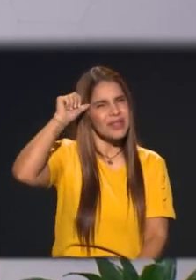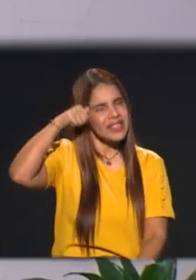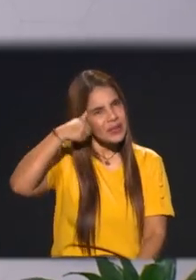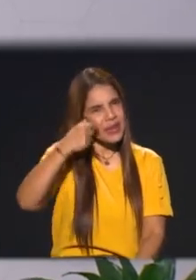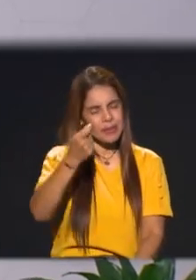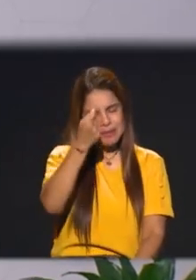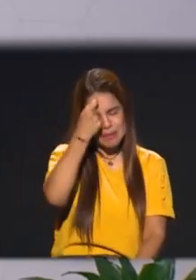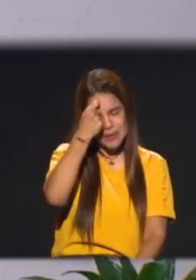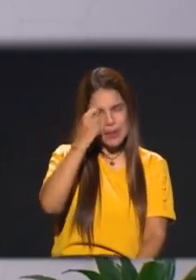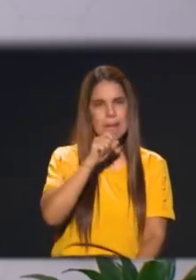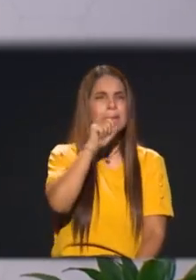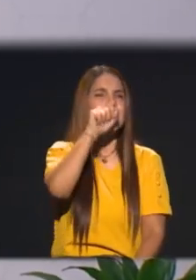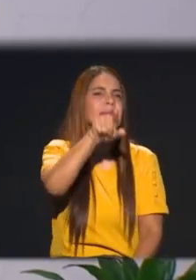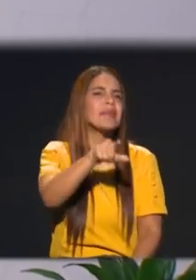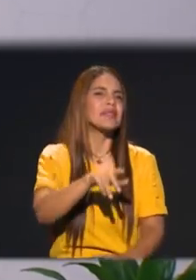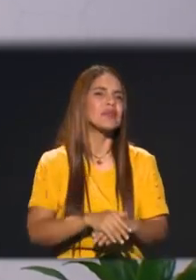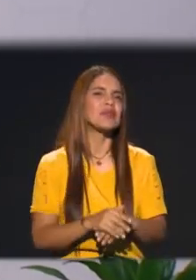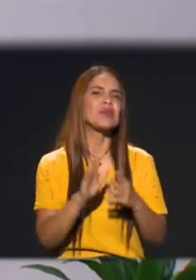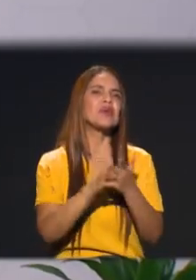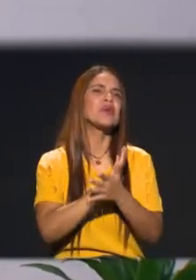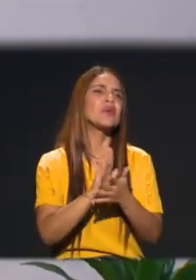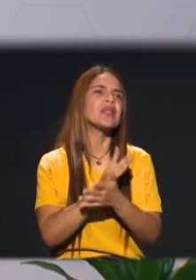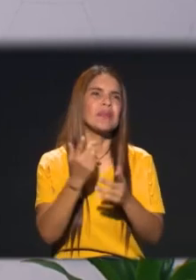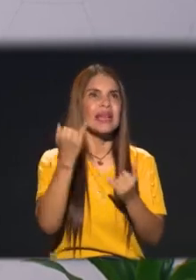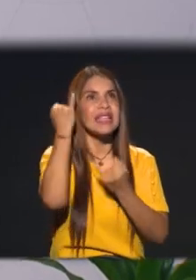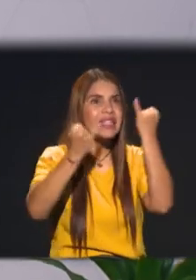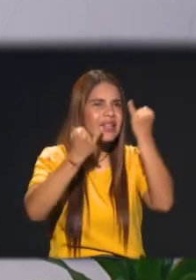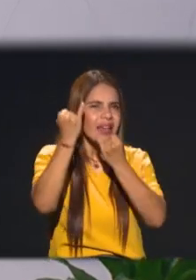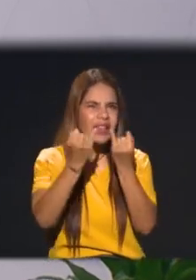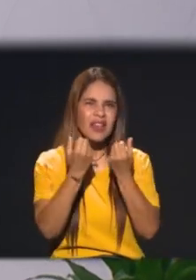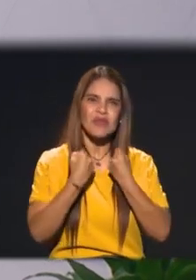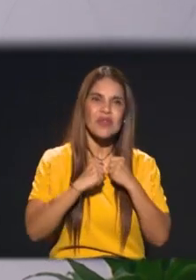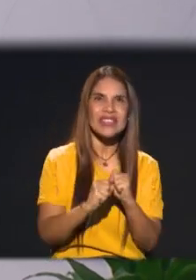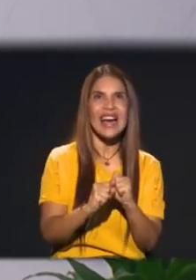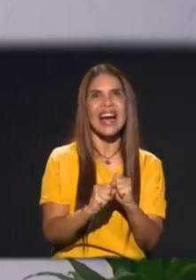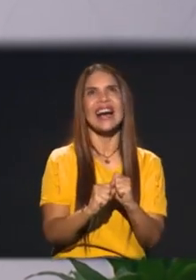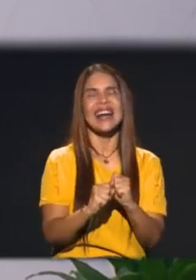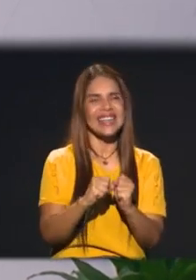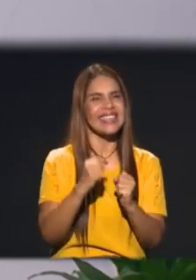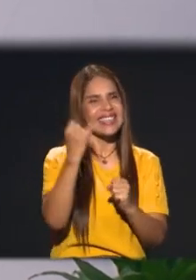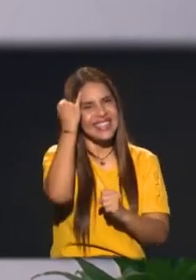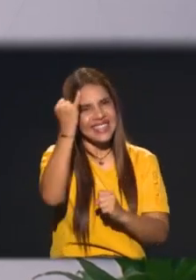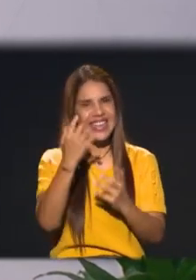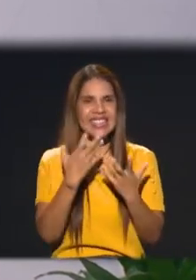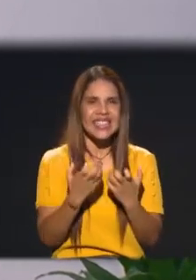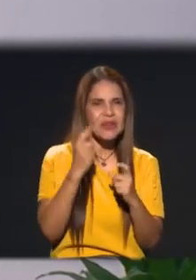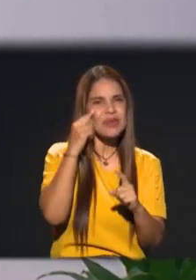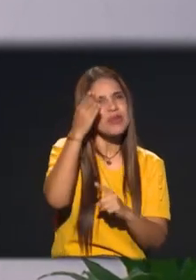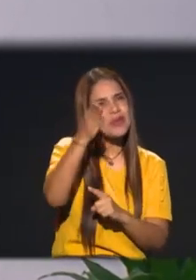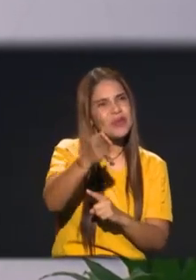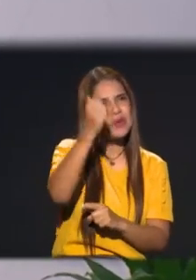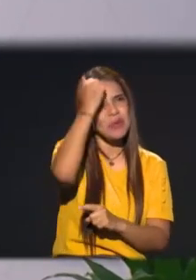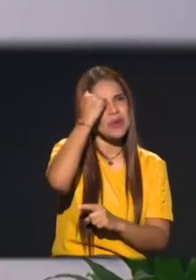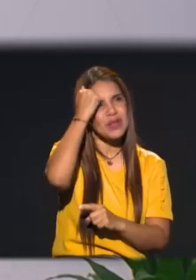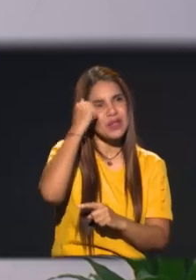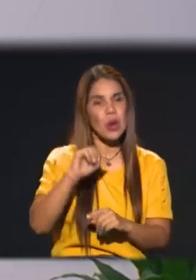ustedes y quiero que empecemos con esa pregunta y me cuenten de dónde nació esas ganas de ser docentes. Si tuvieron otro docente en su